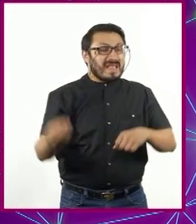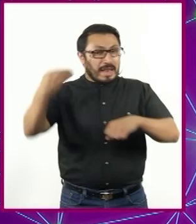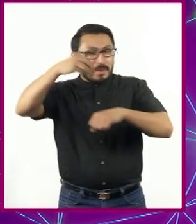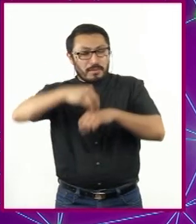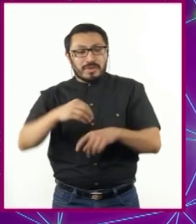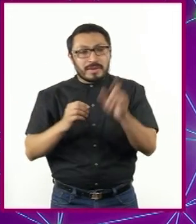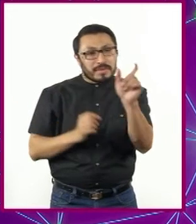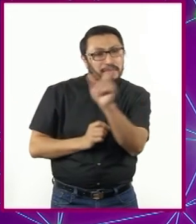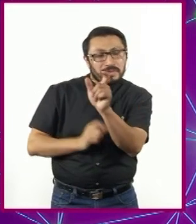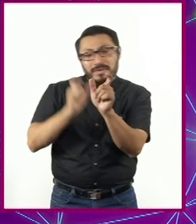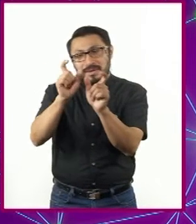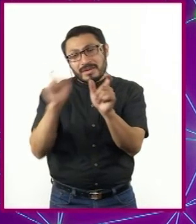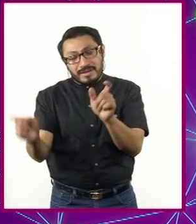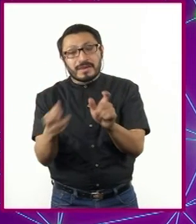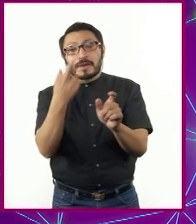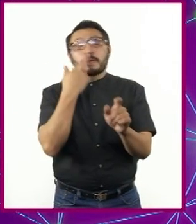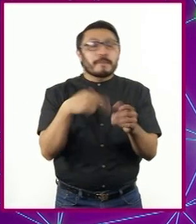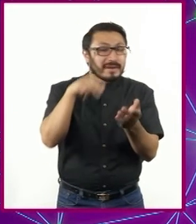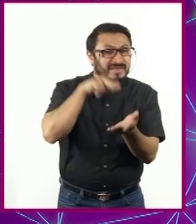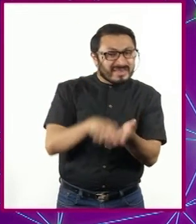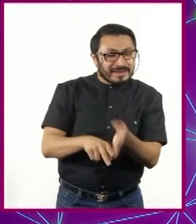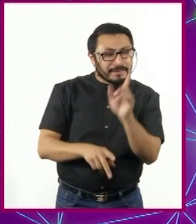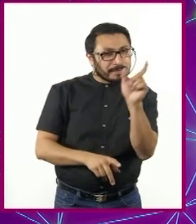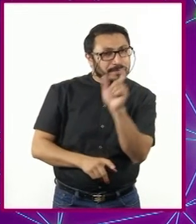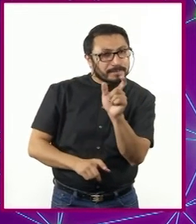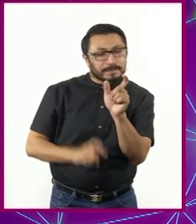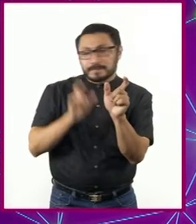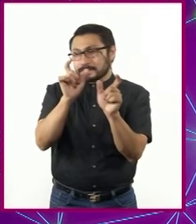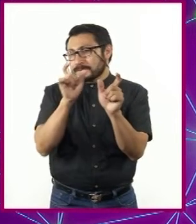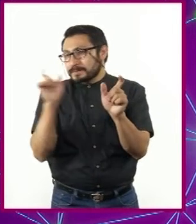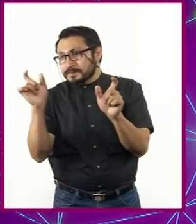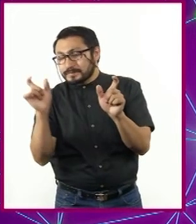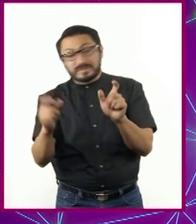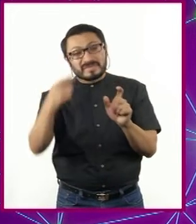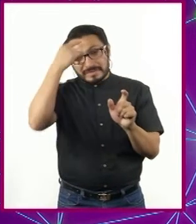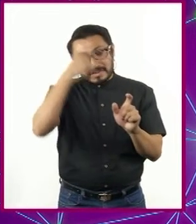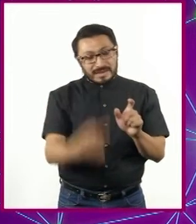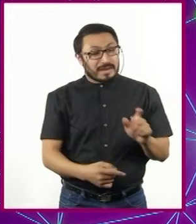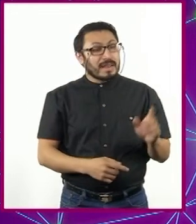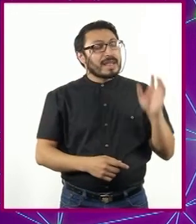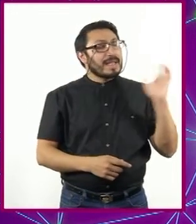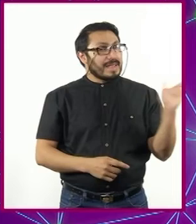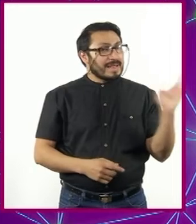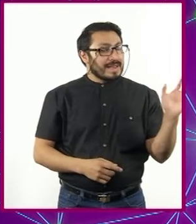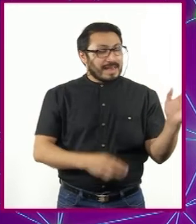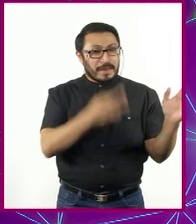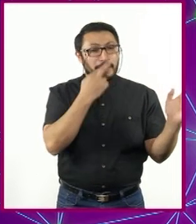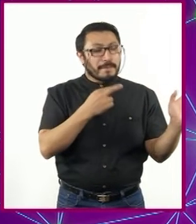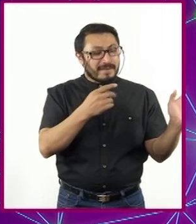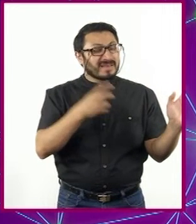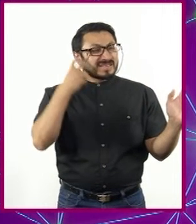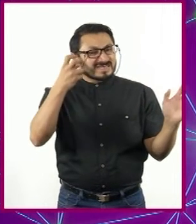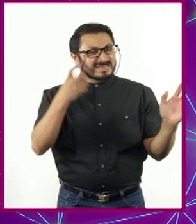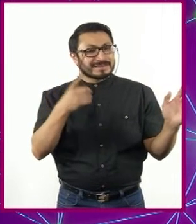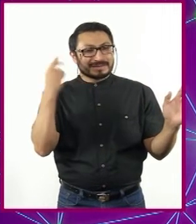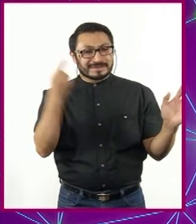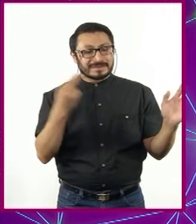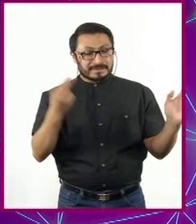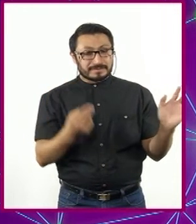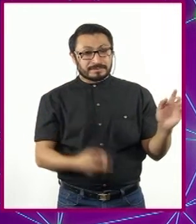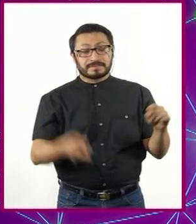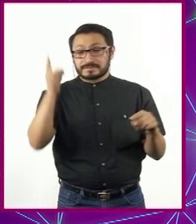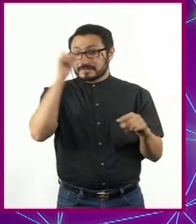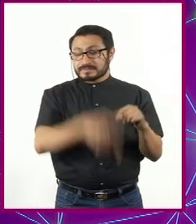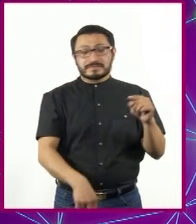2 parejas de fichas rojas y negras para completar las fichas rojas que indica el sustraendo. Al quitar las